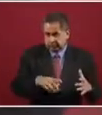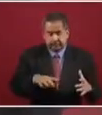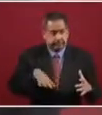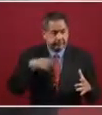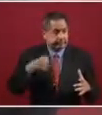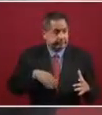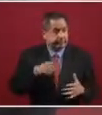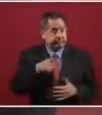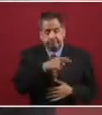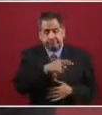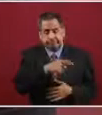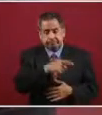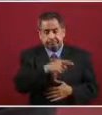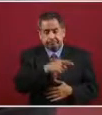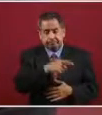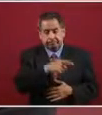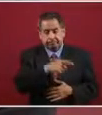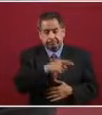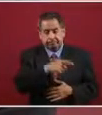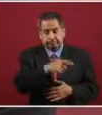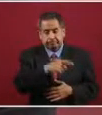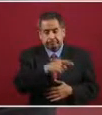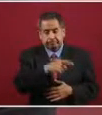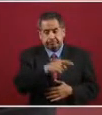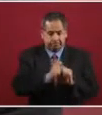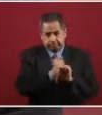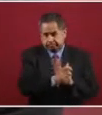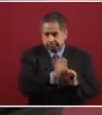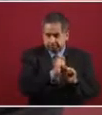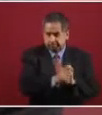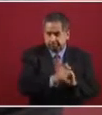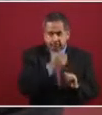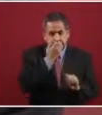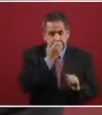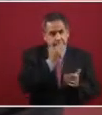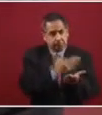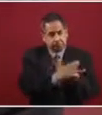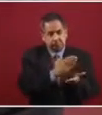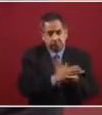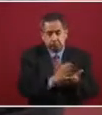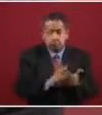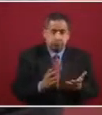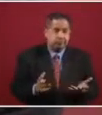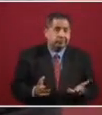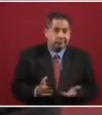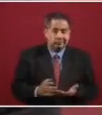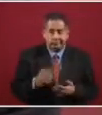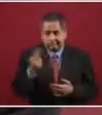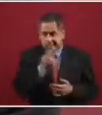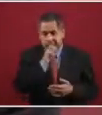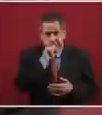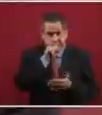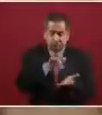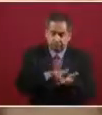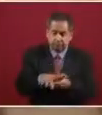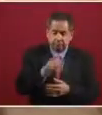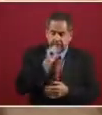en escuelas privadas y que pagan colegiatura, ¿sí?, y que requieren también el